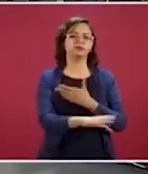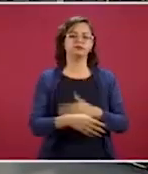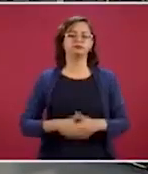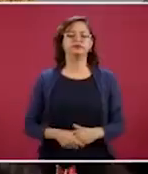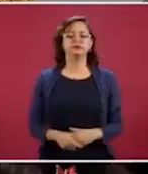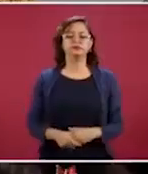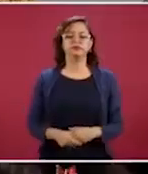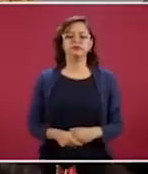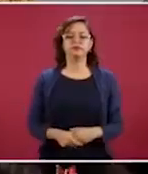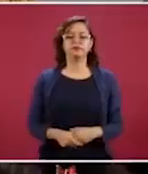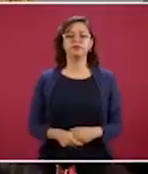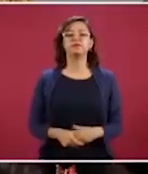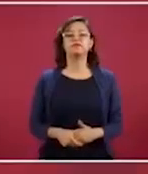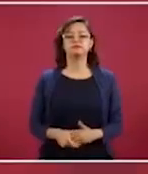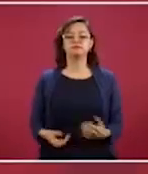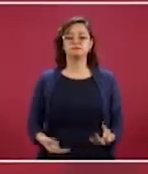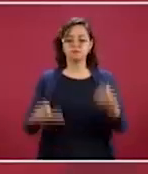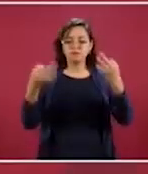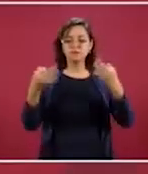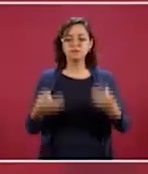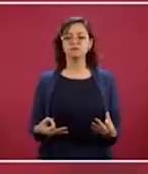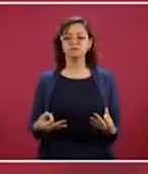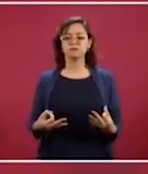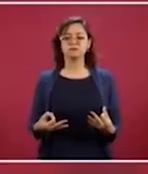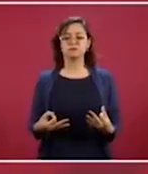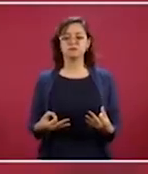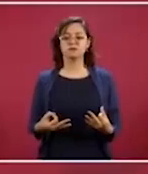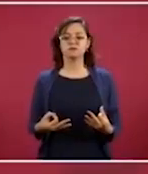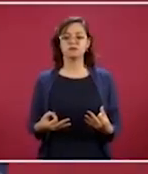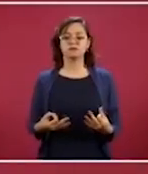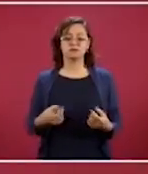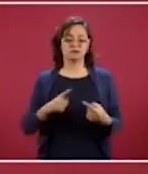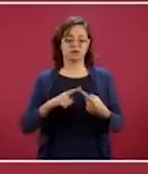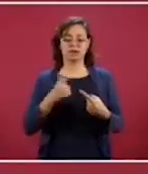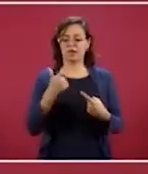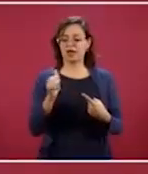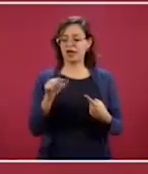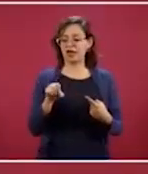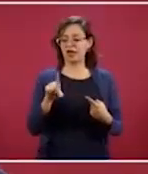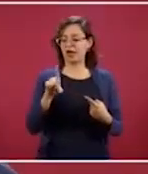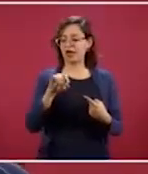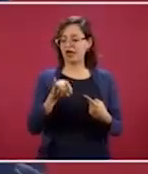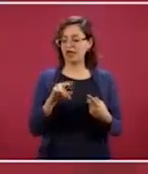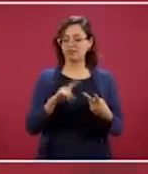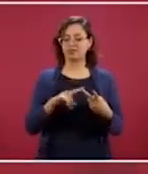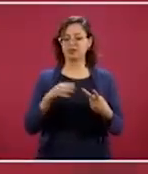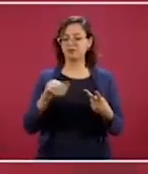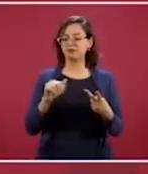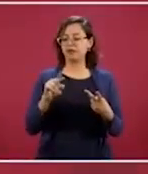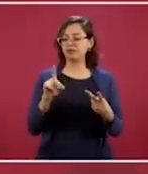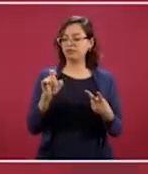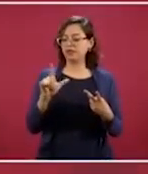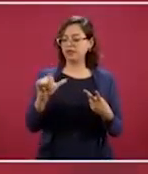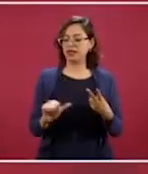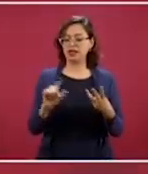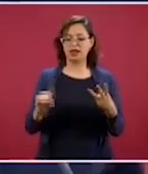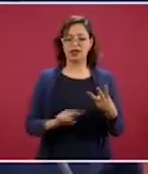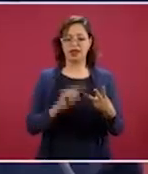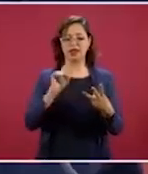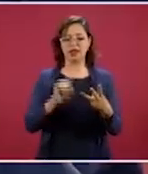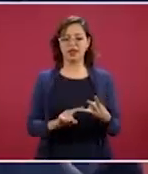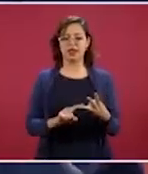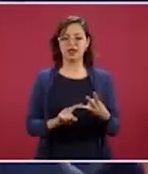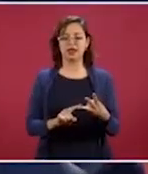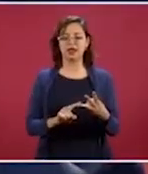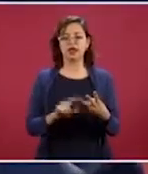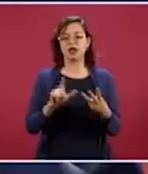que sigamos el ejemplo de Gandhi, de Mandela, de Martin Luther